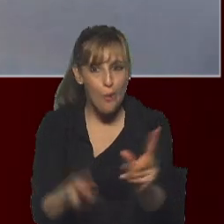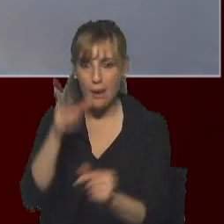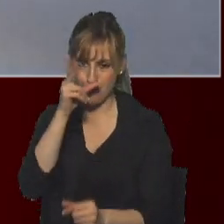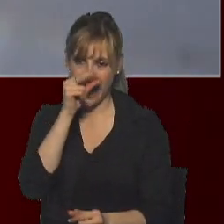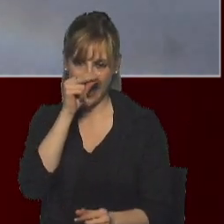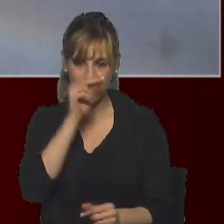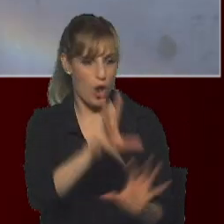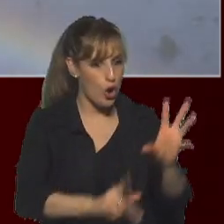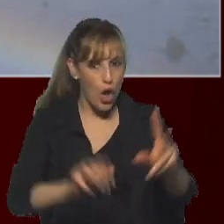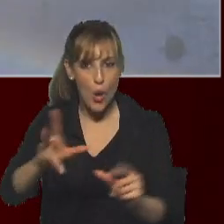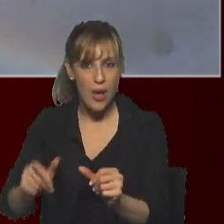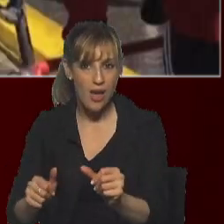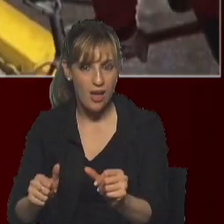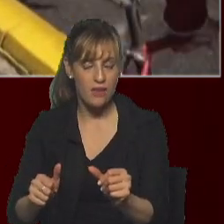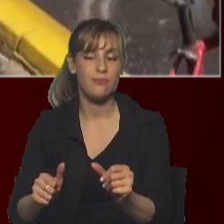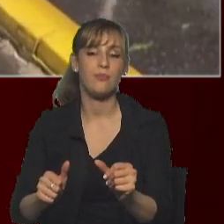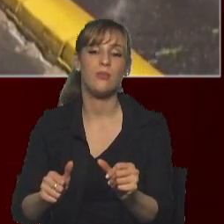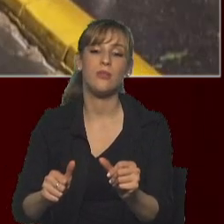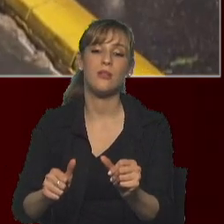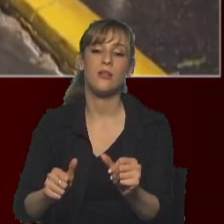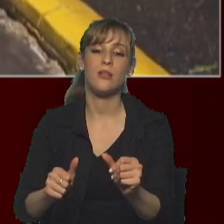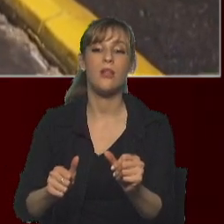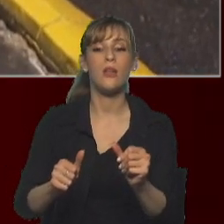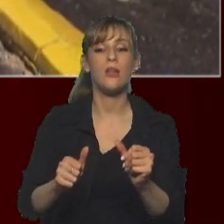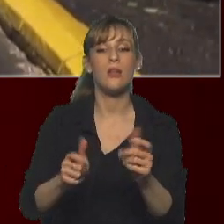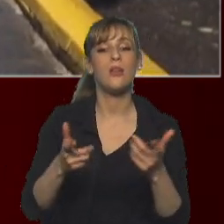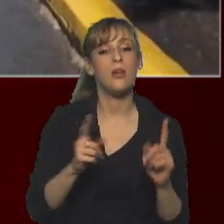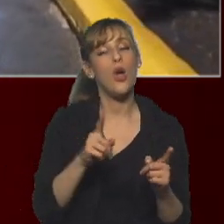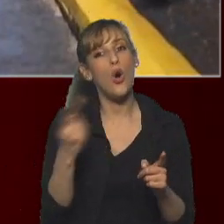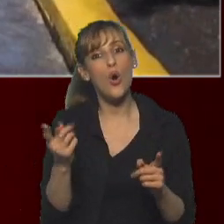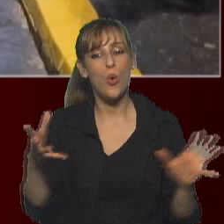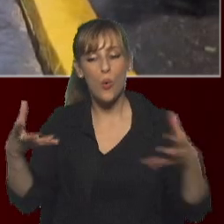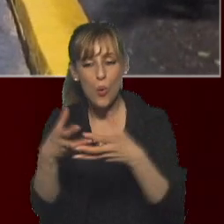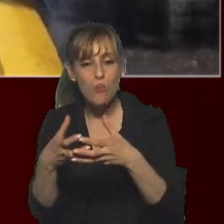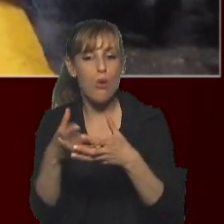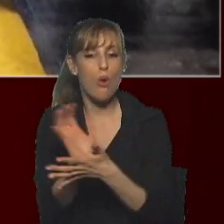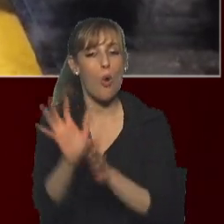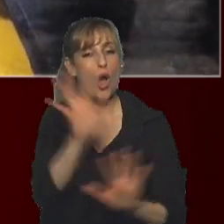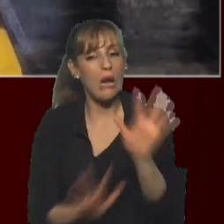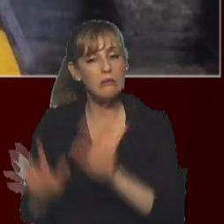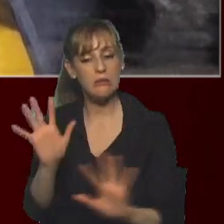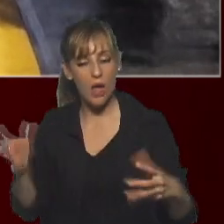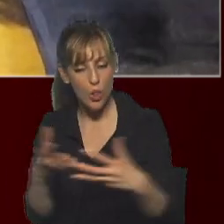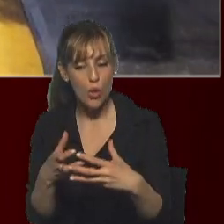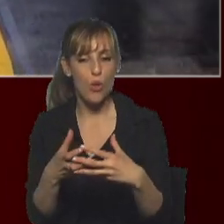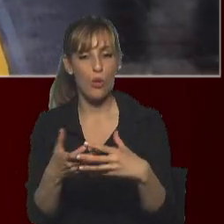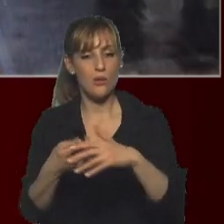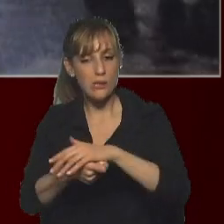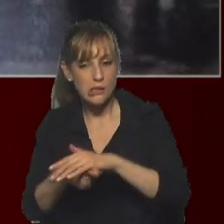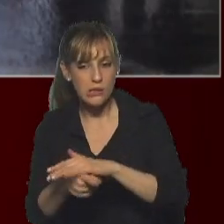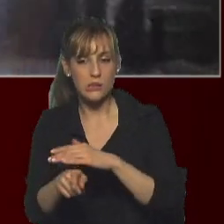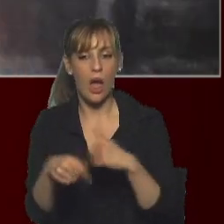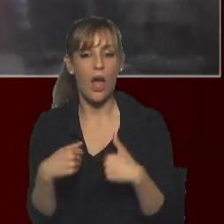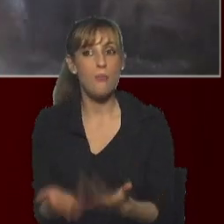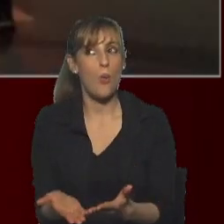salir a la luz, ¿no? Una organización criminal que utiliza como excusa la